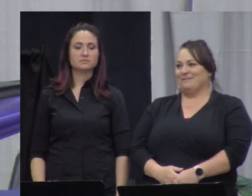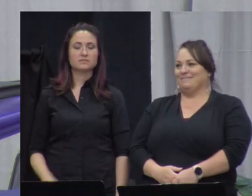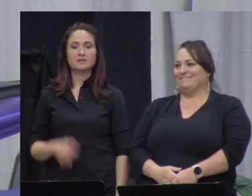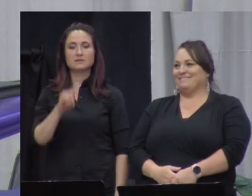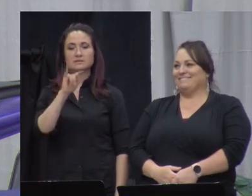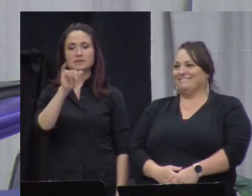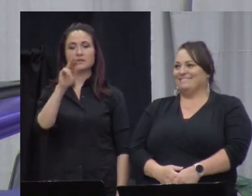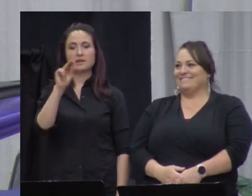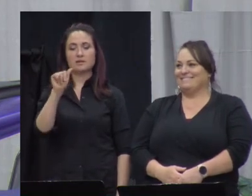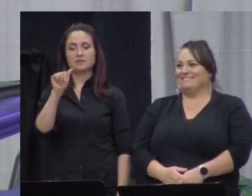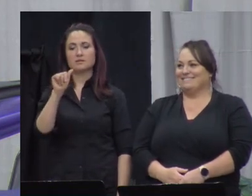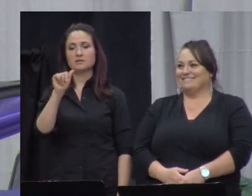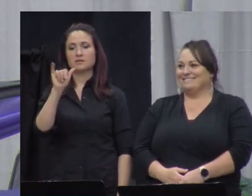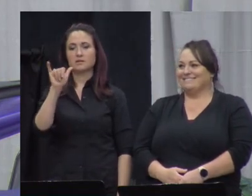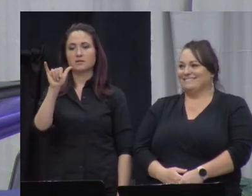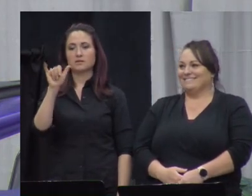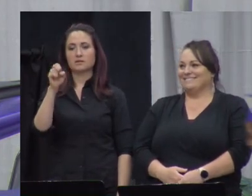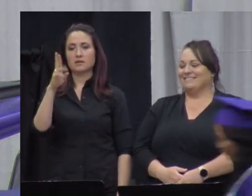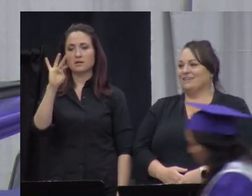Tina Nyo.